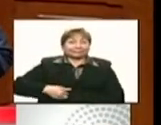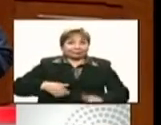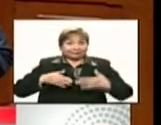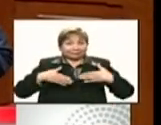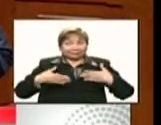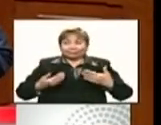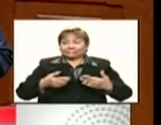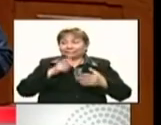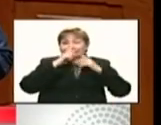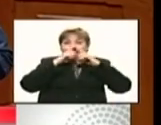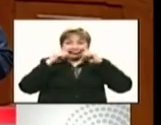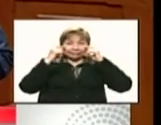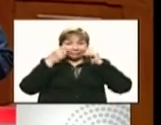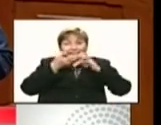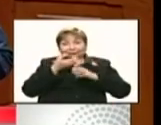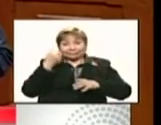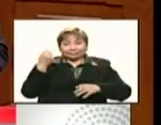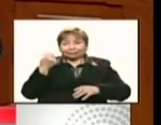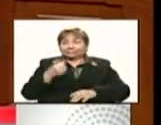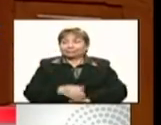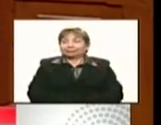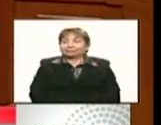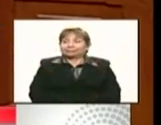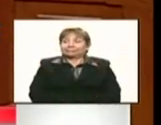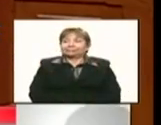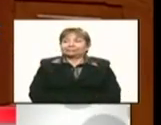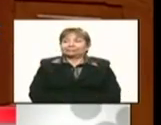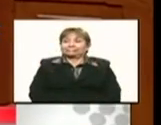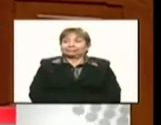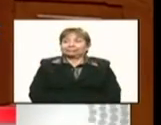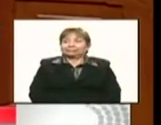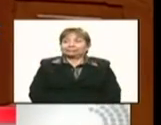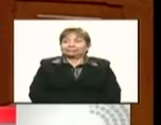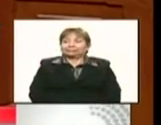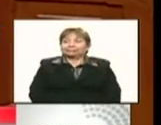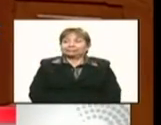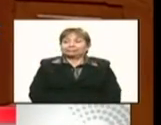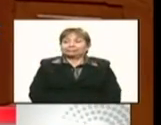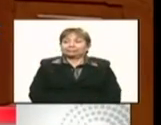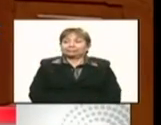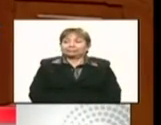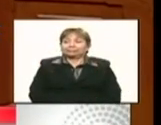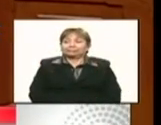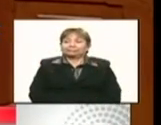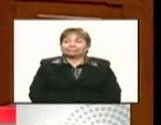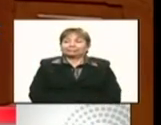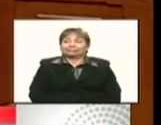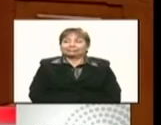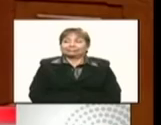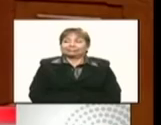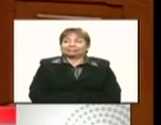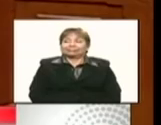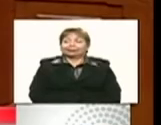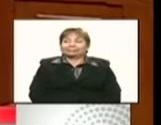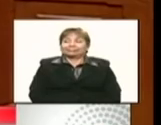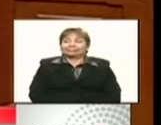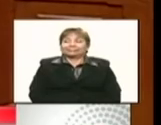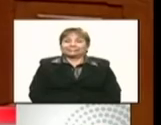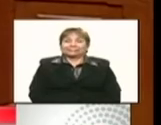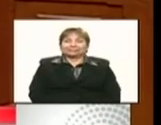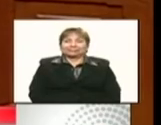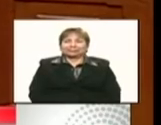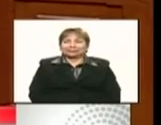cabe hacerse en la forma que lo establece la Constitución. Uh-huh. Pero para eso hay que reformar la Constitución antes.